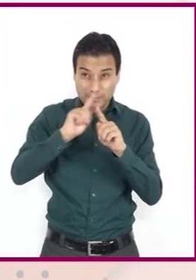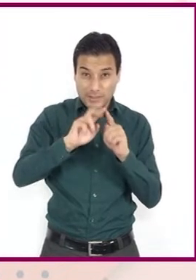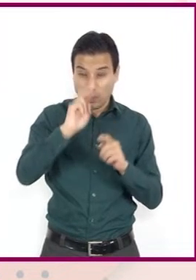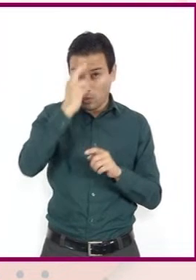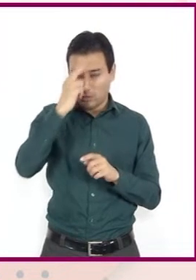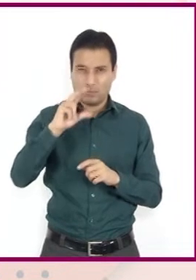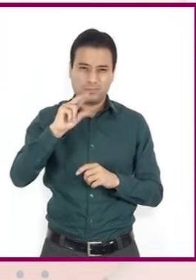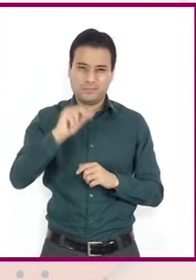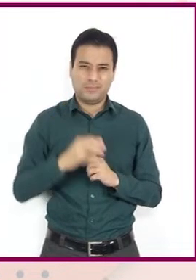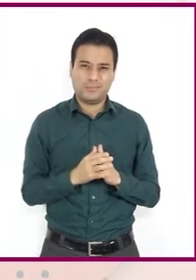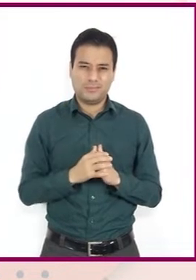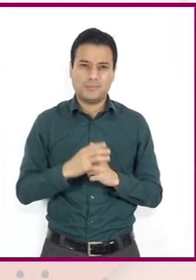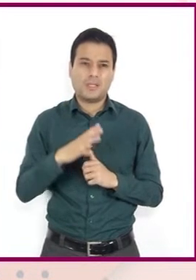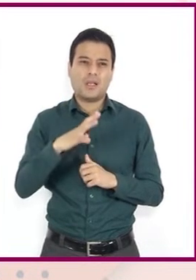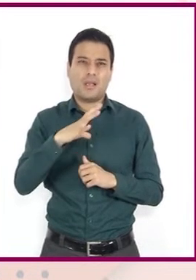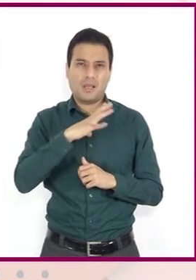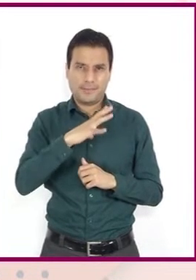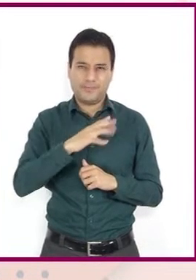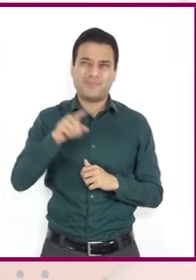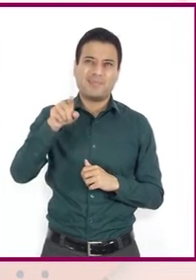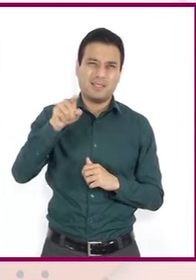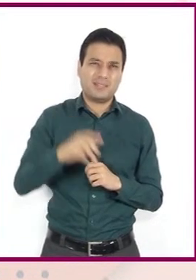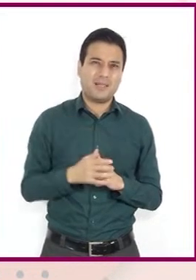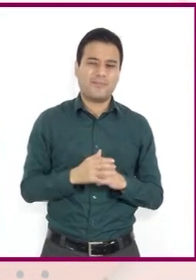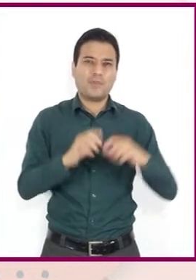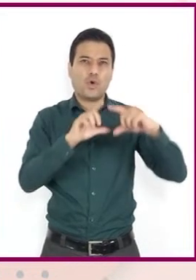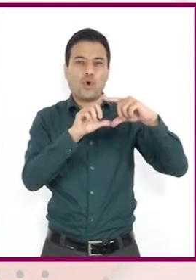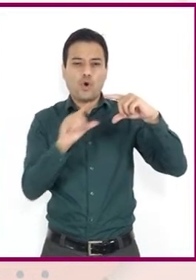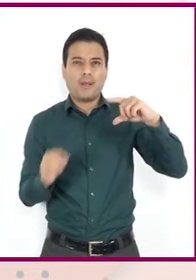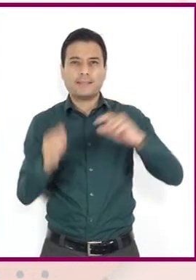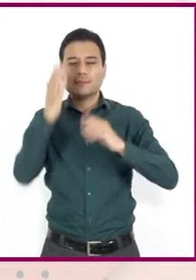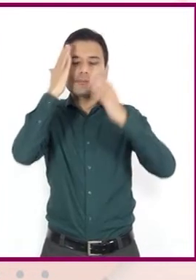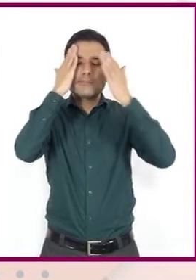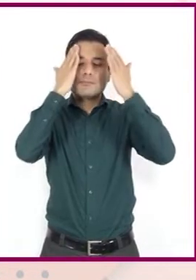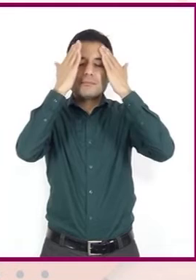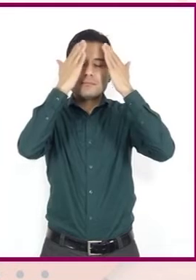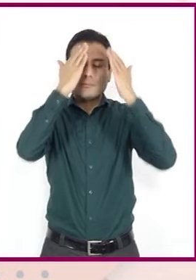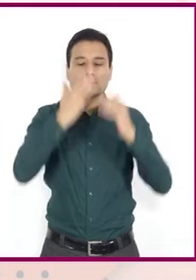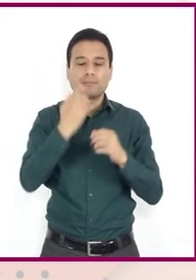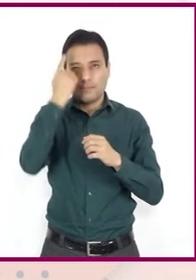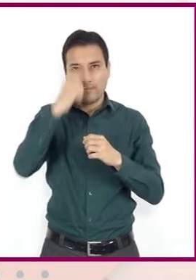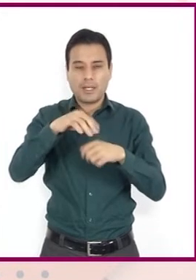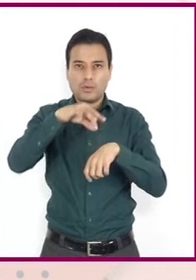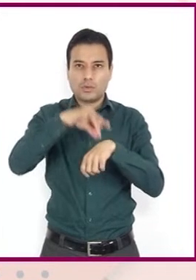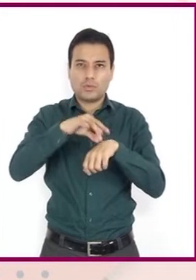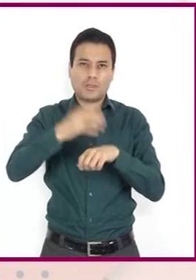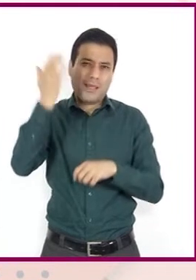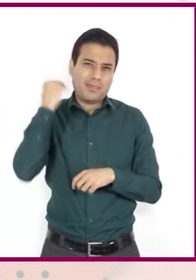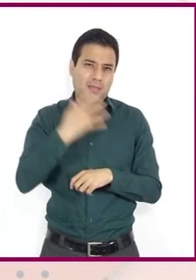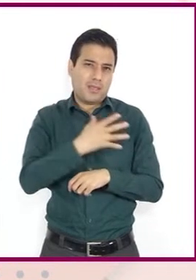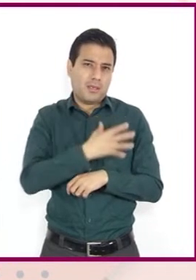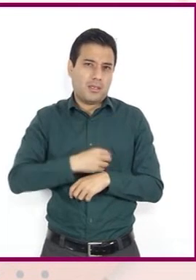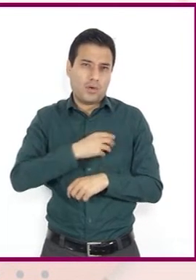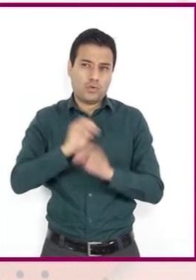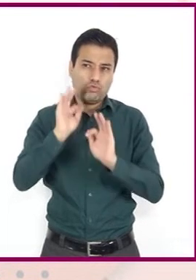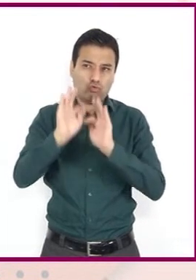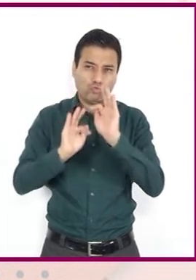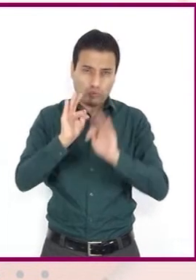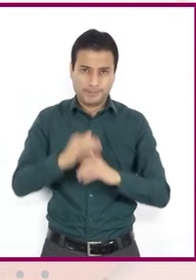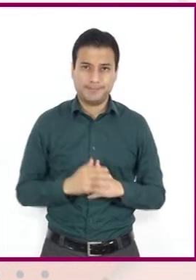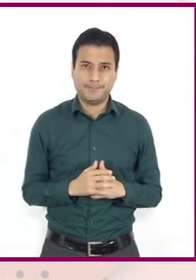hojas medicinales en las sienes para el dolor de cabeza eterno que le dejó su hijo la última vez que pasó por el